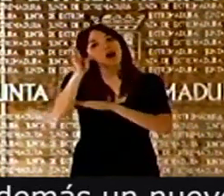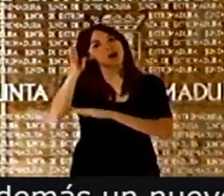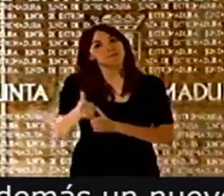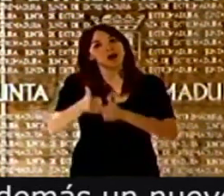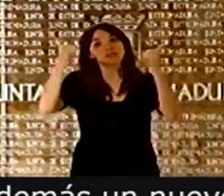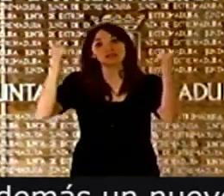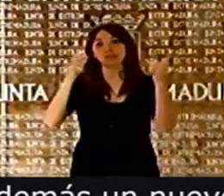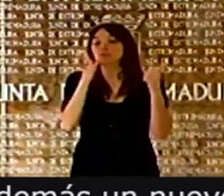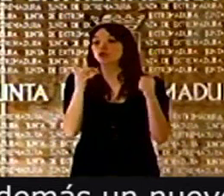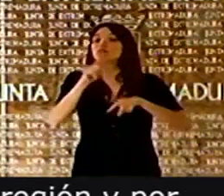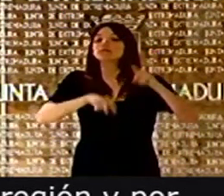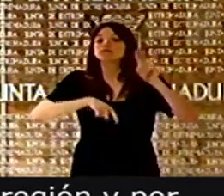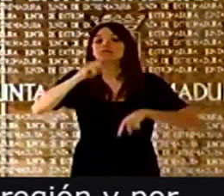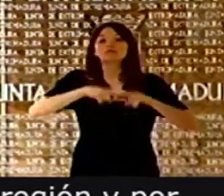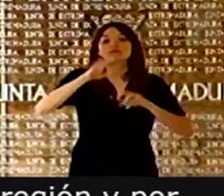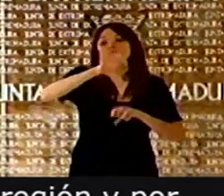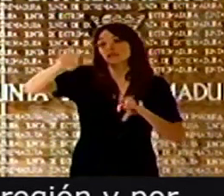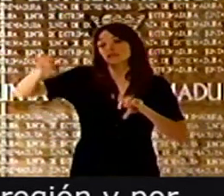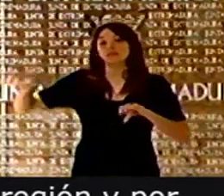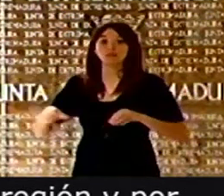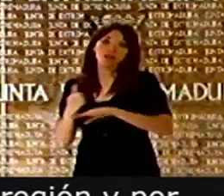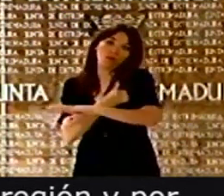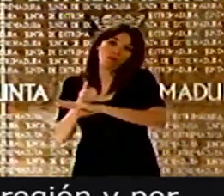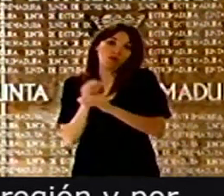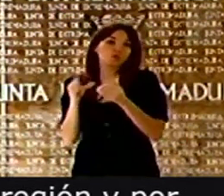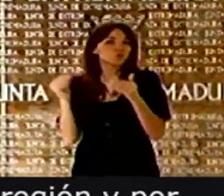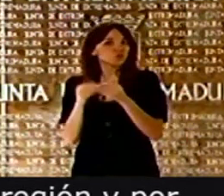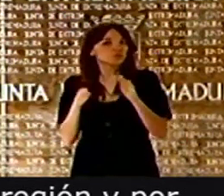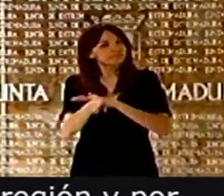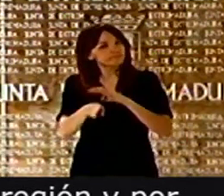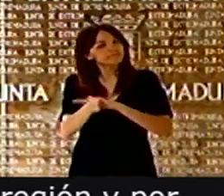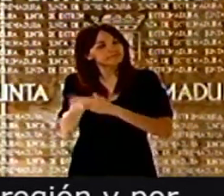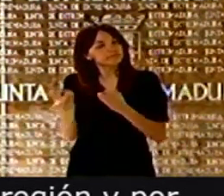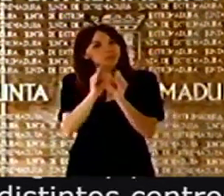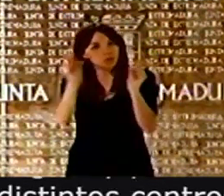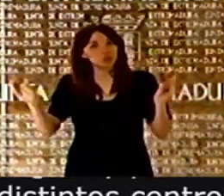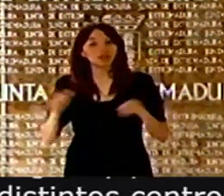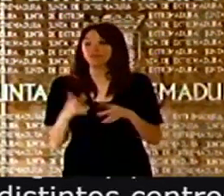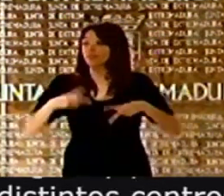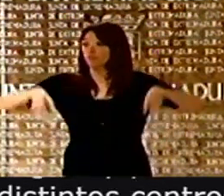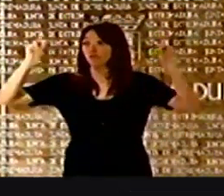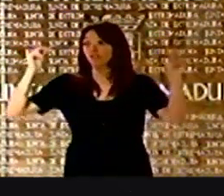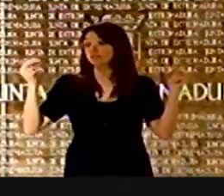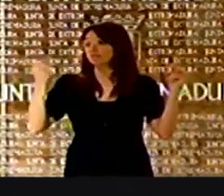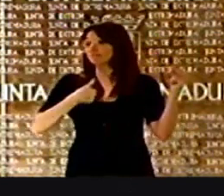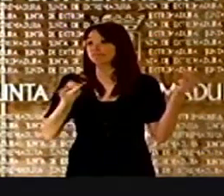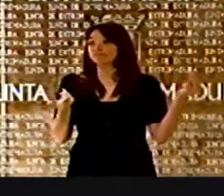distintos centros a los ciudadanos que son usuarios de las bibliotecas de Extremadura. Vale, con esto termino y estoy